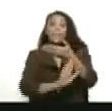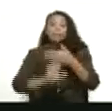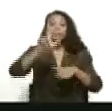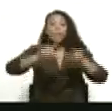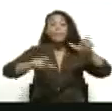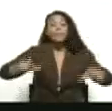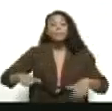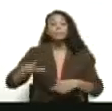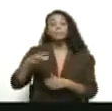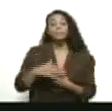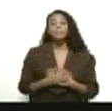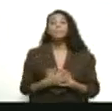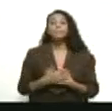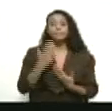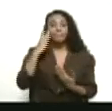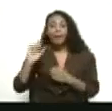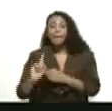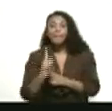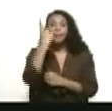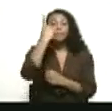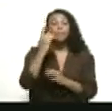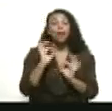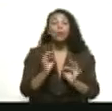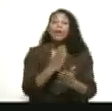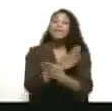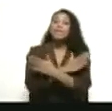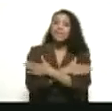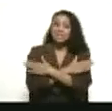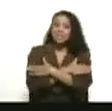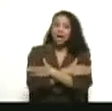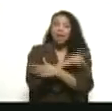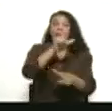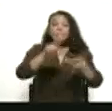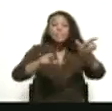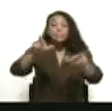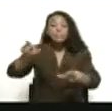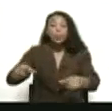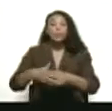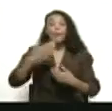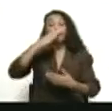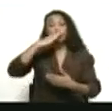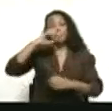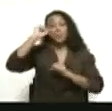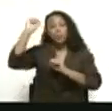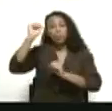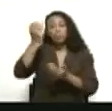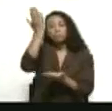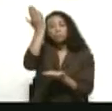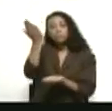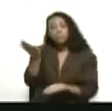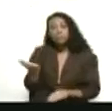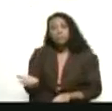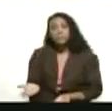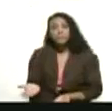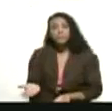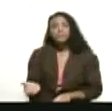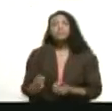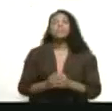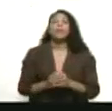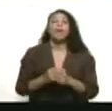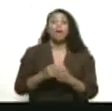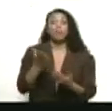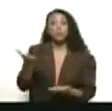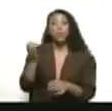país. Bueno, en primer lugar, felicitar al ciudadano Presidente de la República, Nicolás Maduro Moros, por